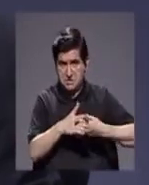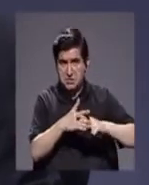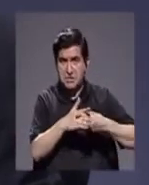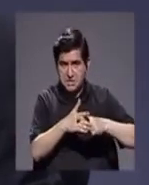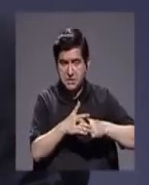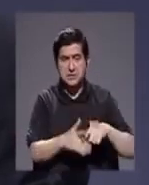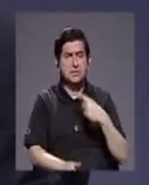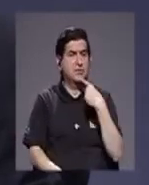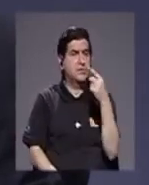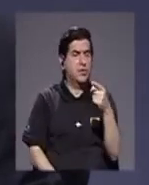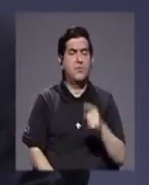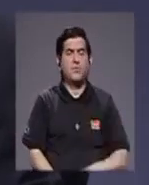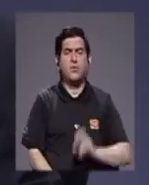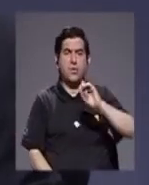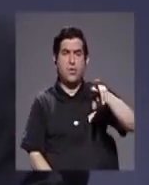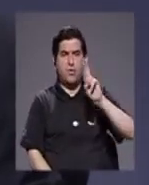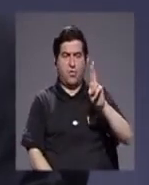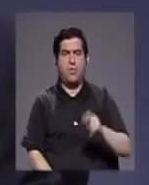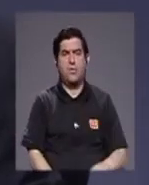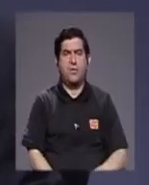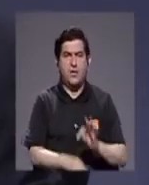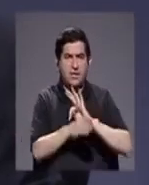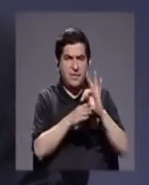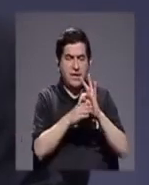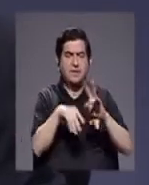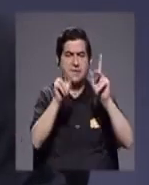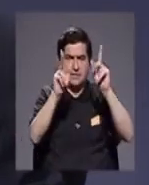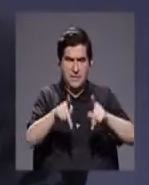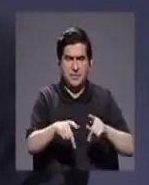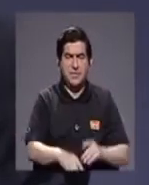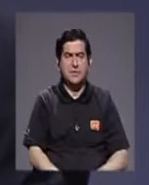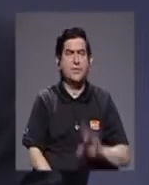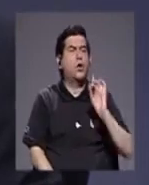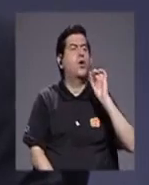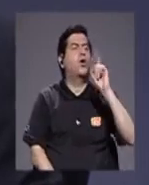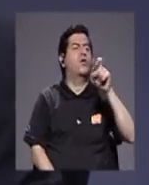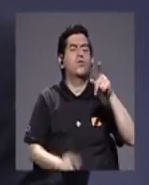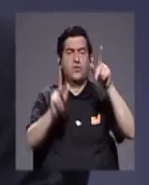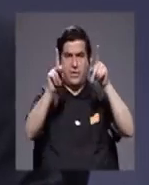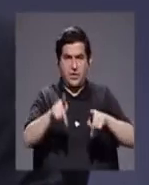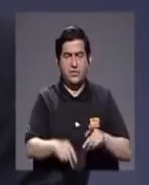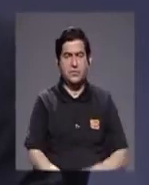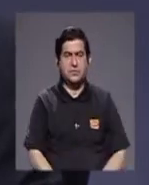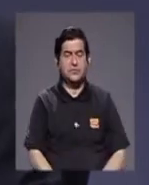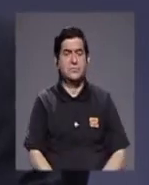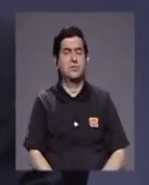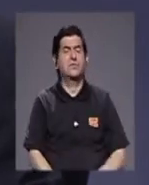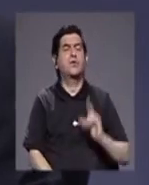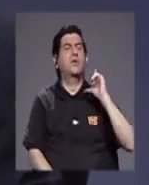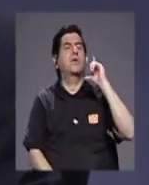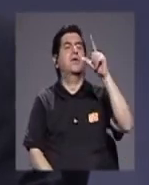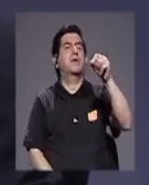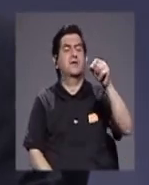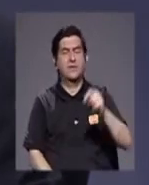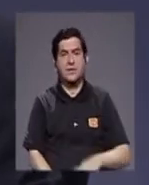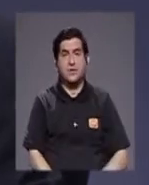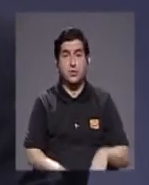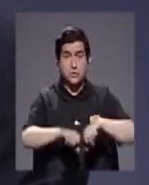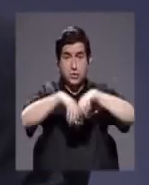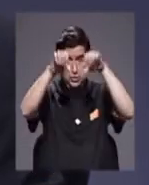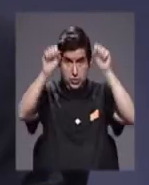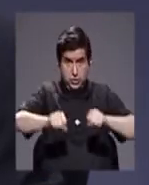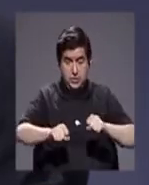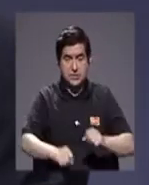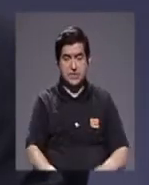lo indicaba don Rafael, para el tratamiento del paciente o para el diagnóstico del paciente a nivel remoto. Hay algunos sistemas que